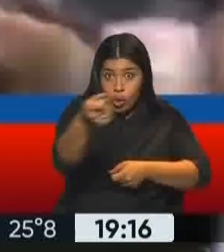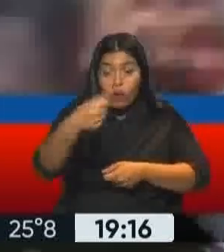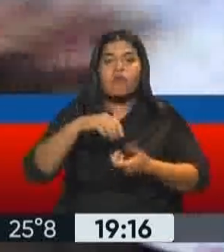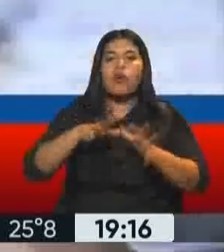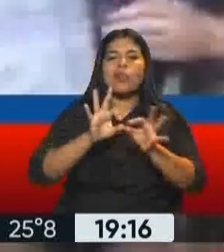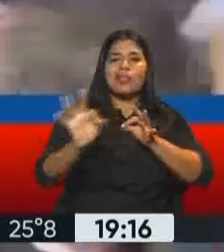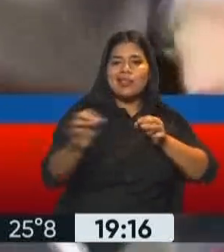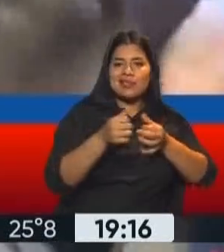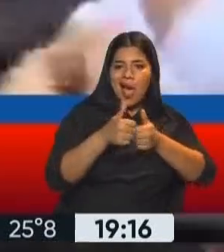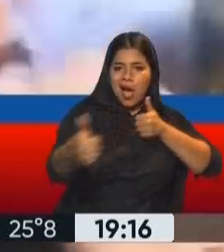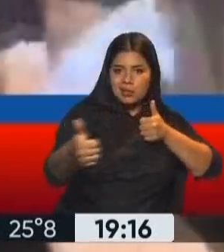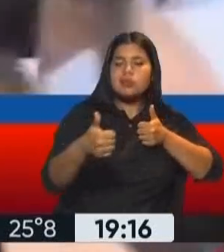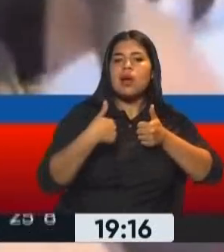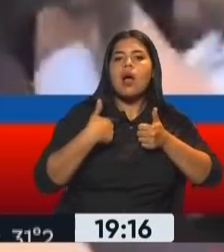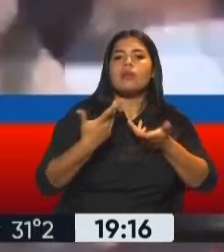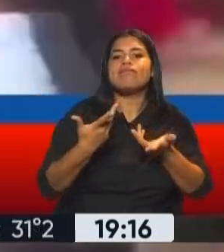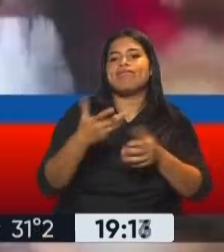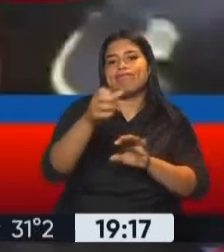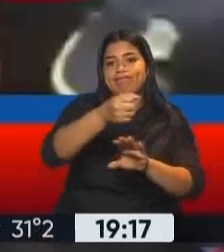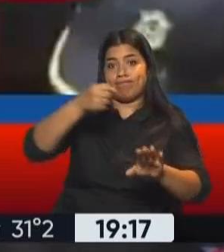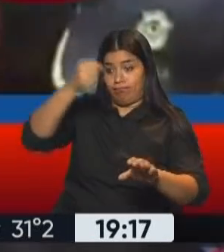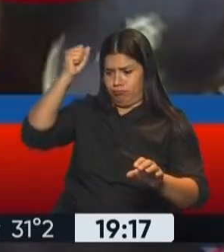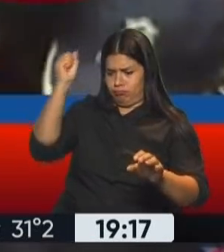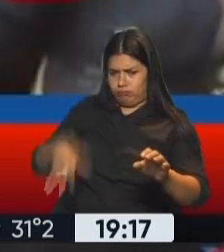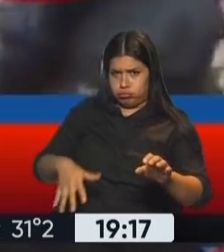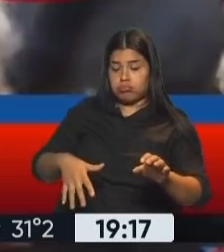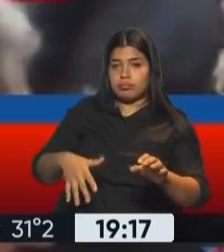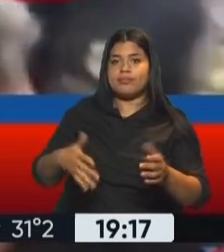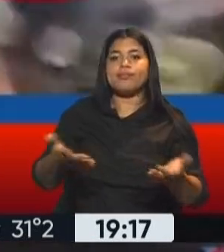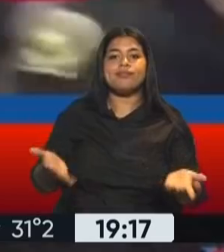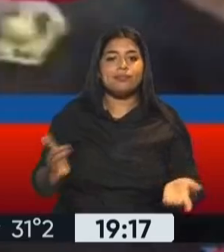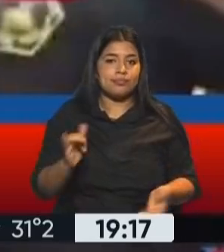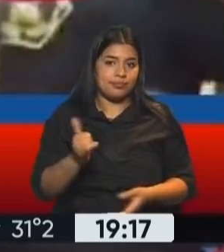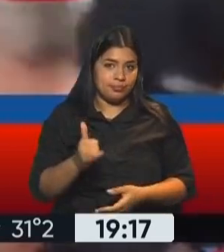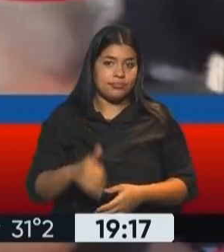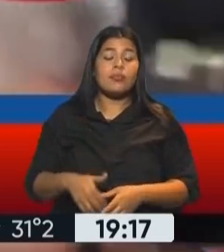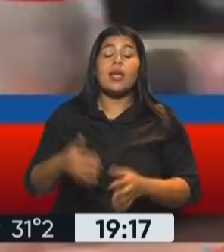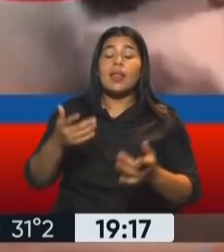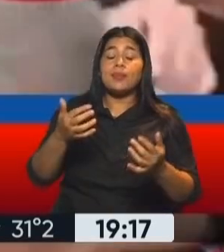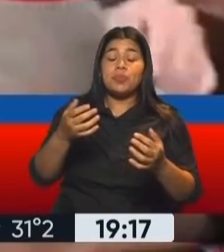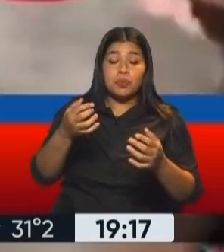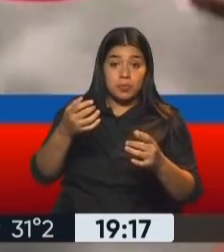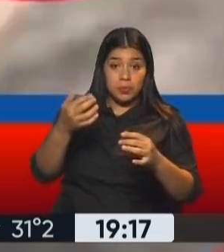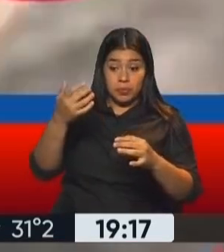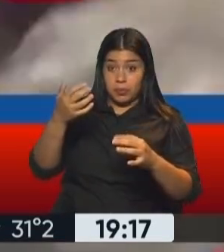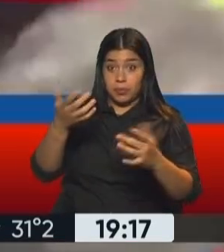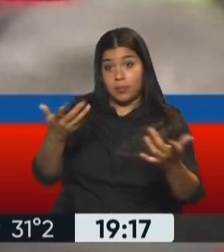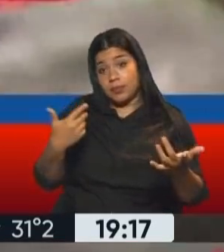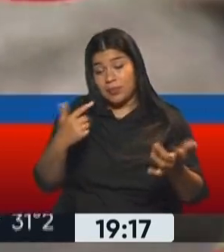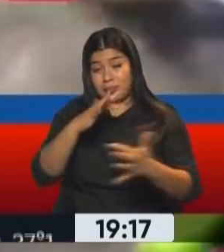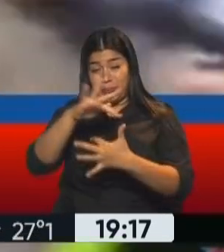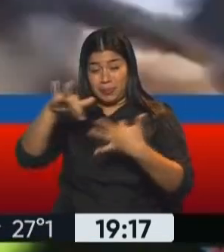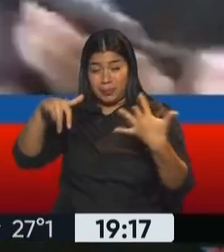distancia de los entrevistados, a partir de una técnica que empezó desde los quilombos de